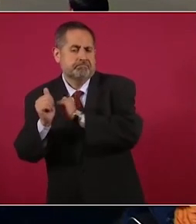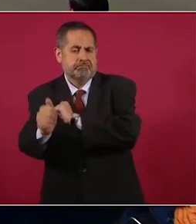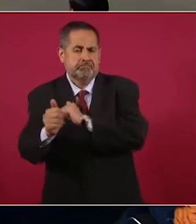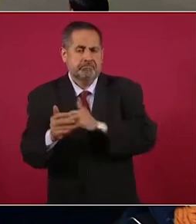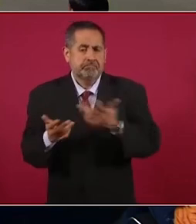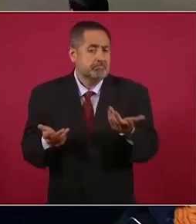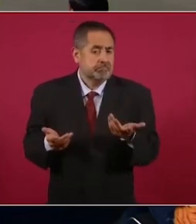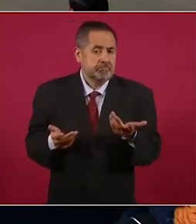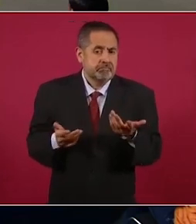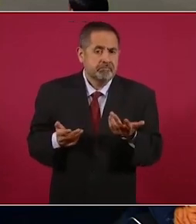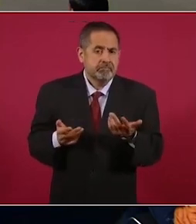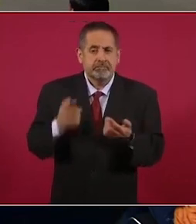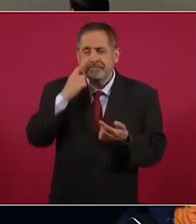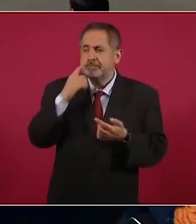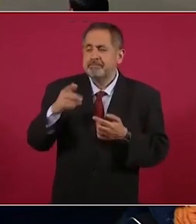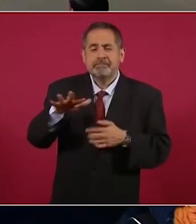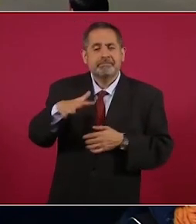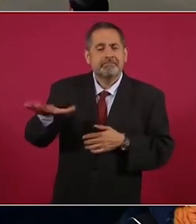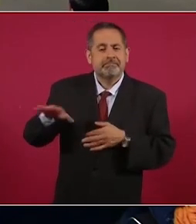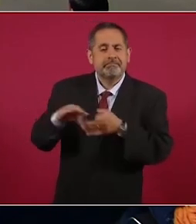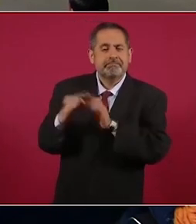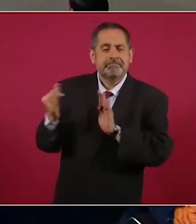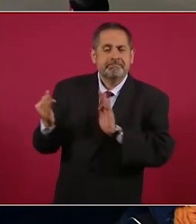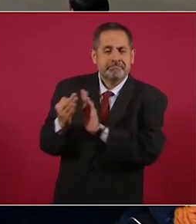entre más cerca de la playa,